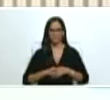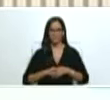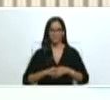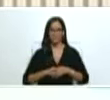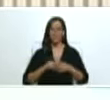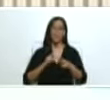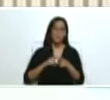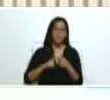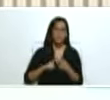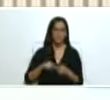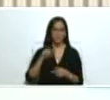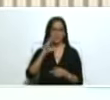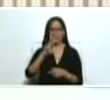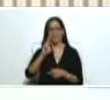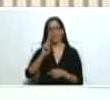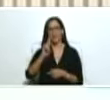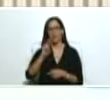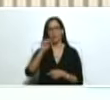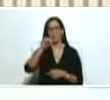si a las 3R.net